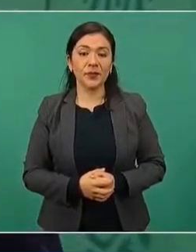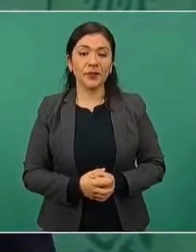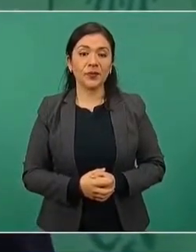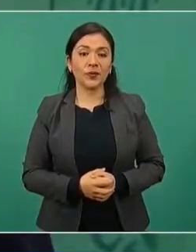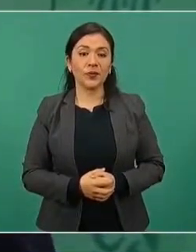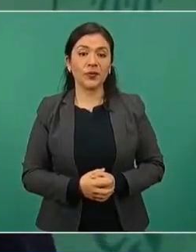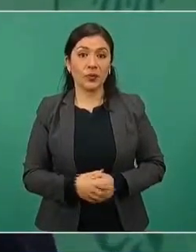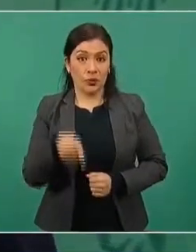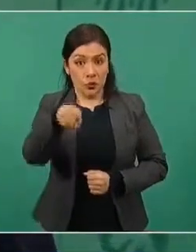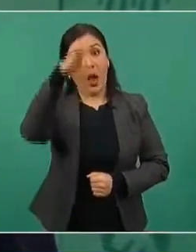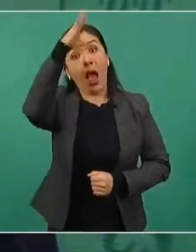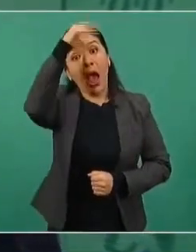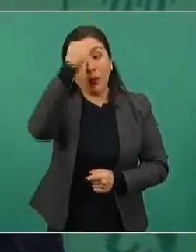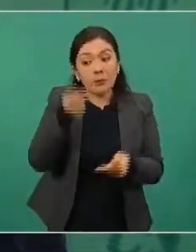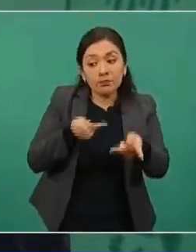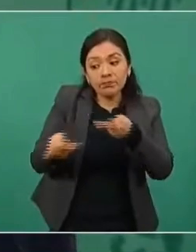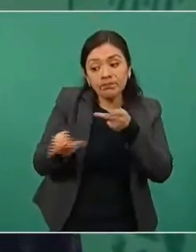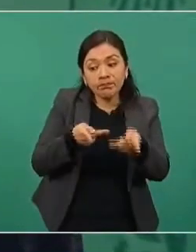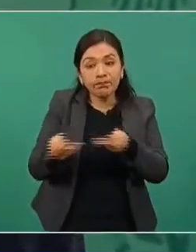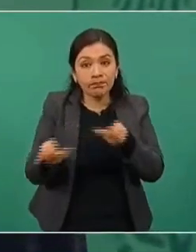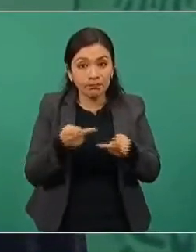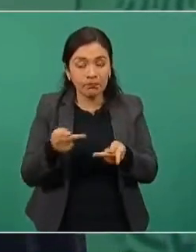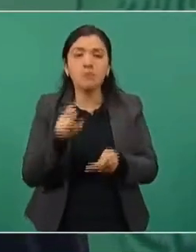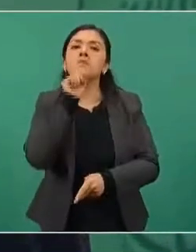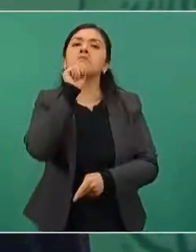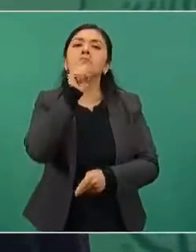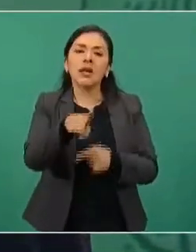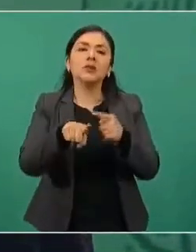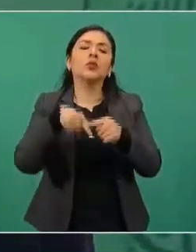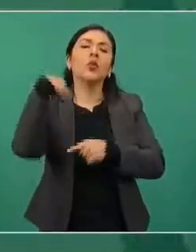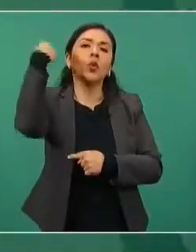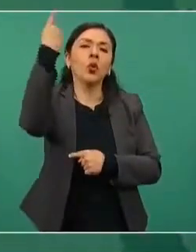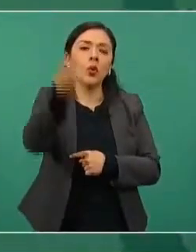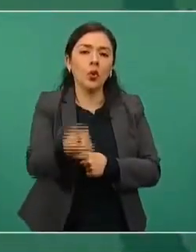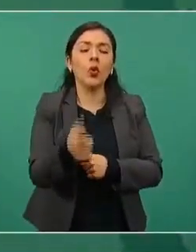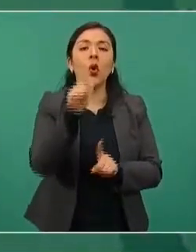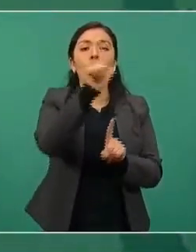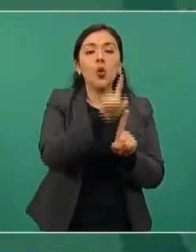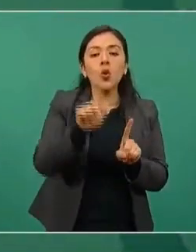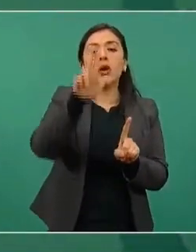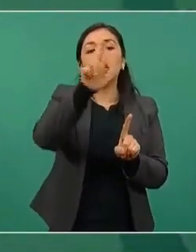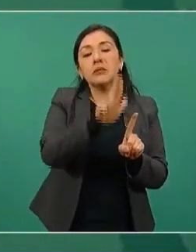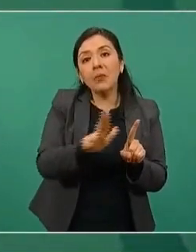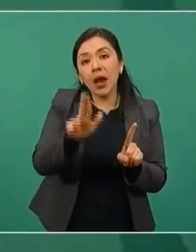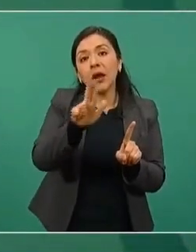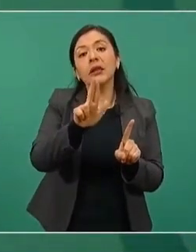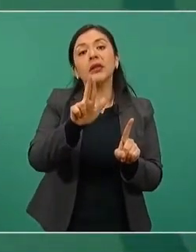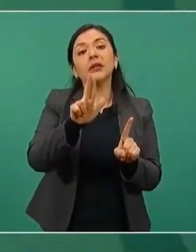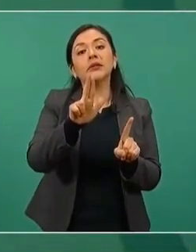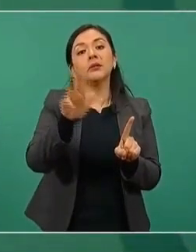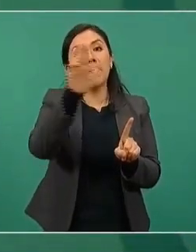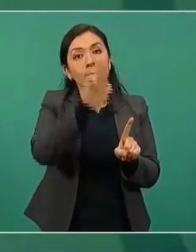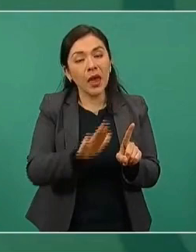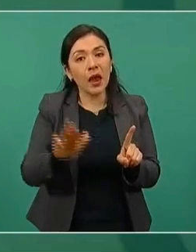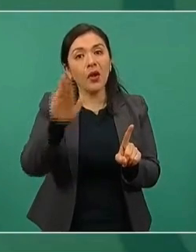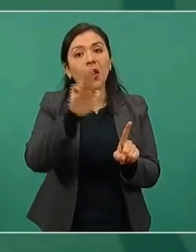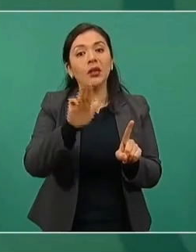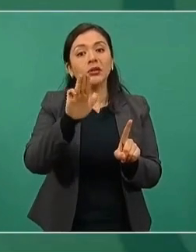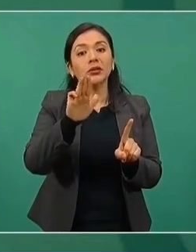Para que programen, hacemos lo mismo, estamos lunes, martes,